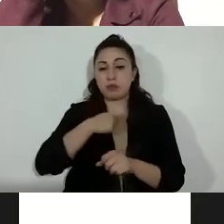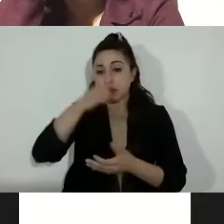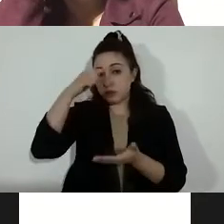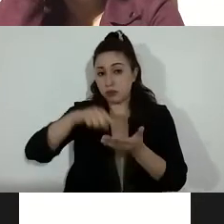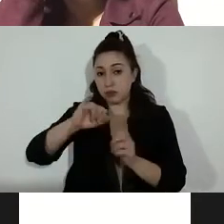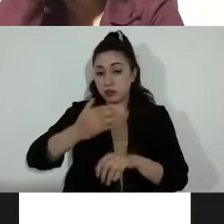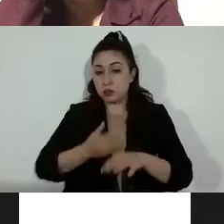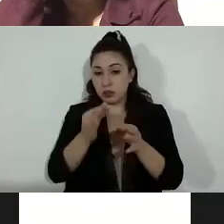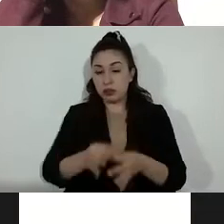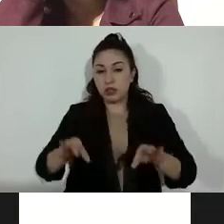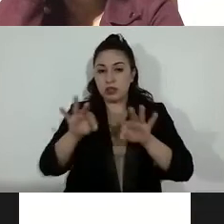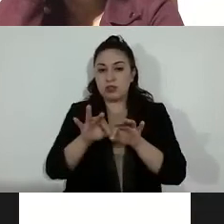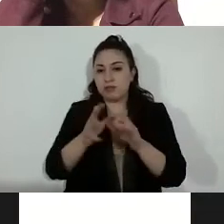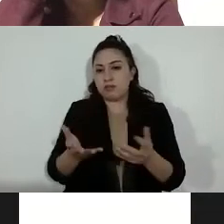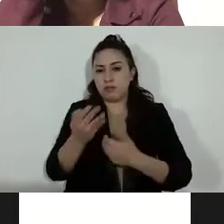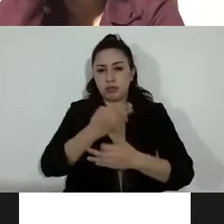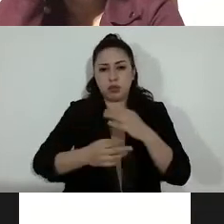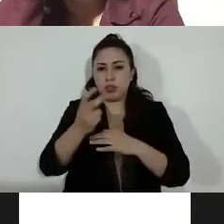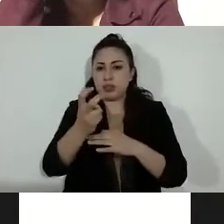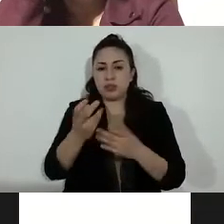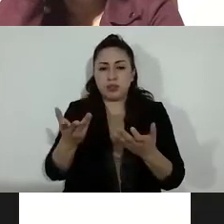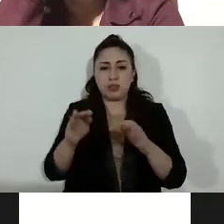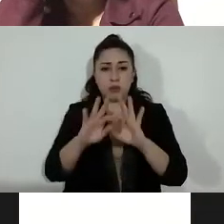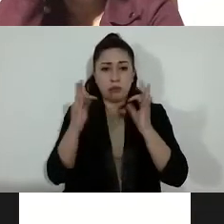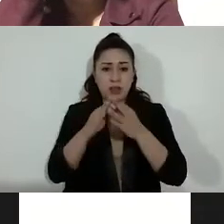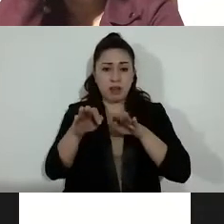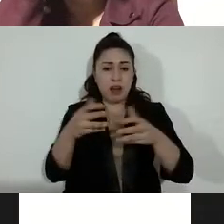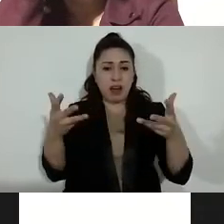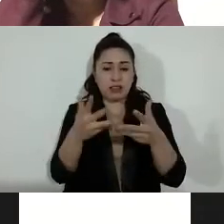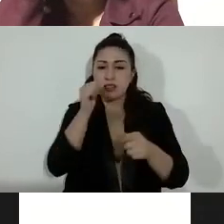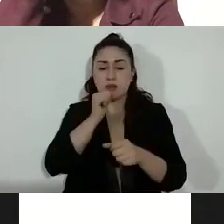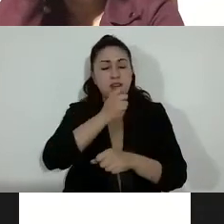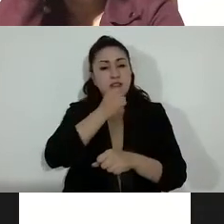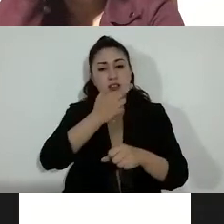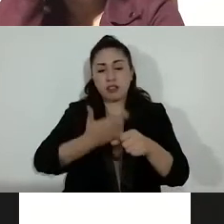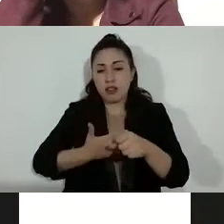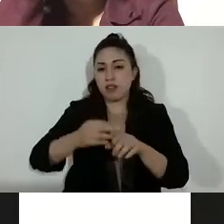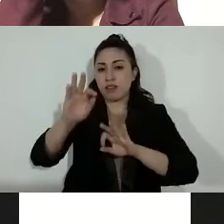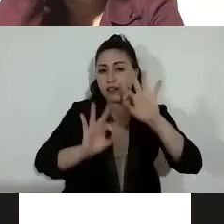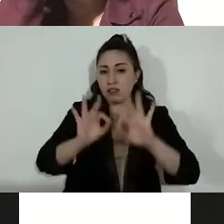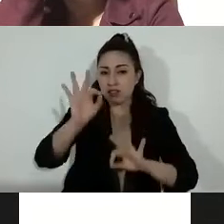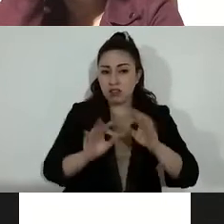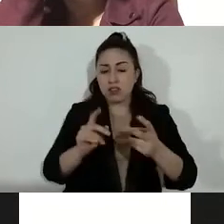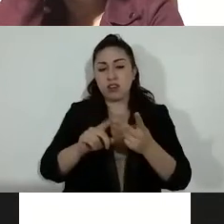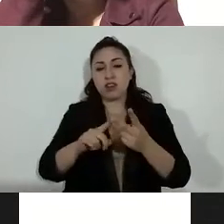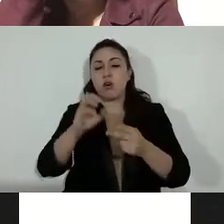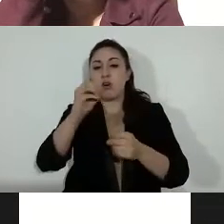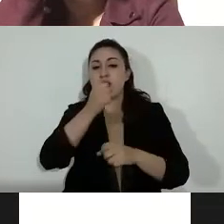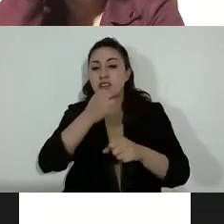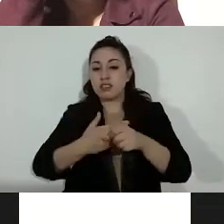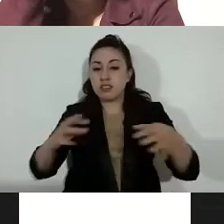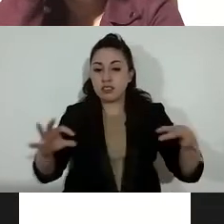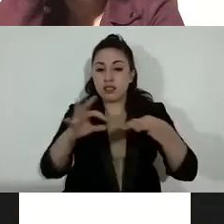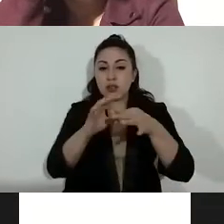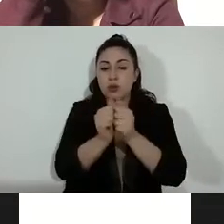porque además ha sido una práctica que siempre el secretario de Finanzas, la Secretaría relacionada con el Tesoro de